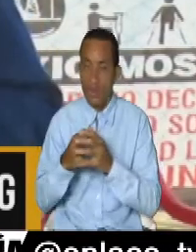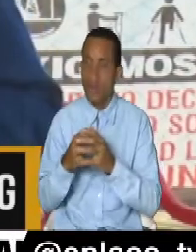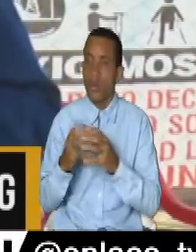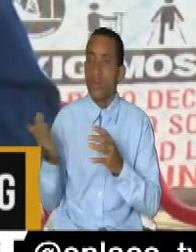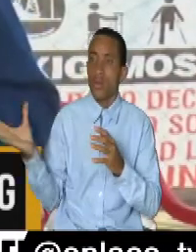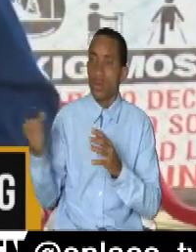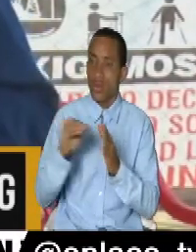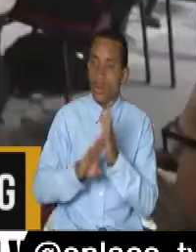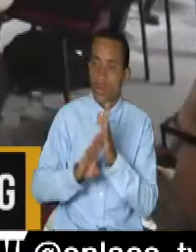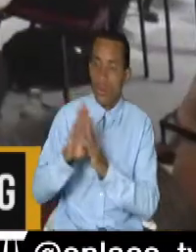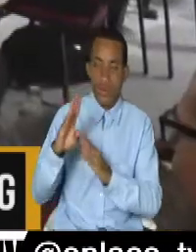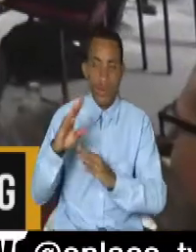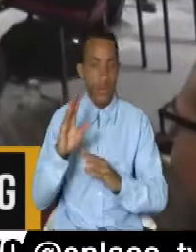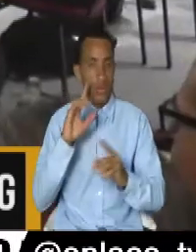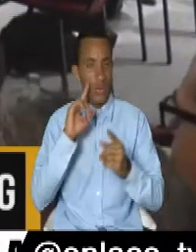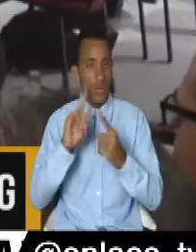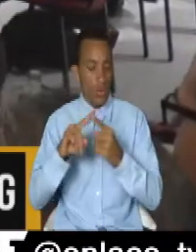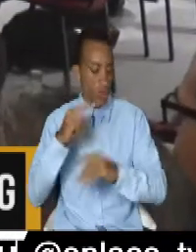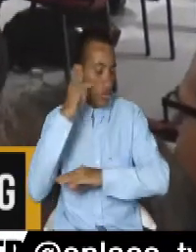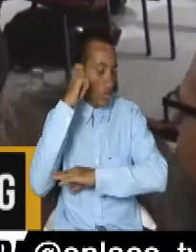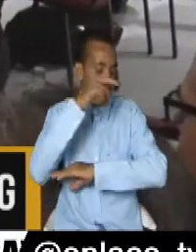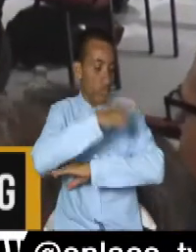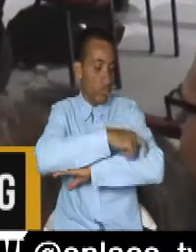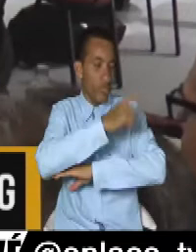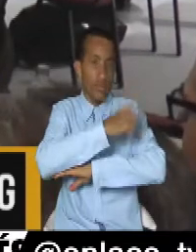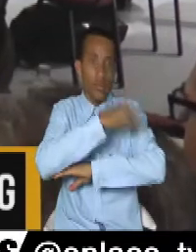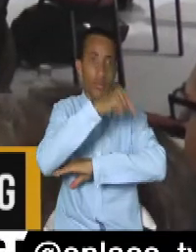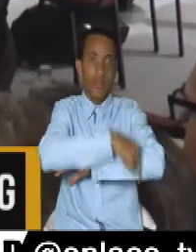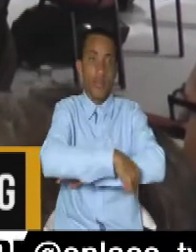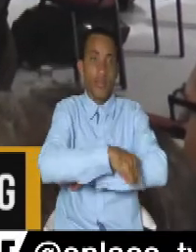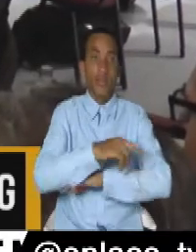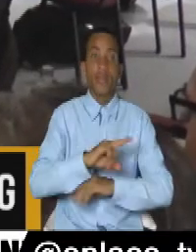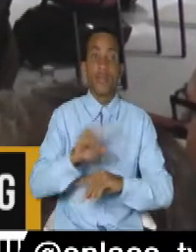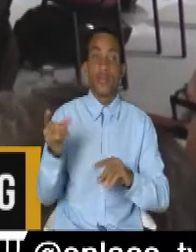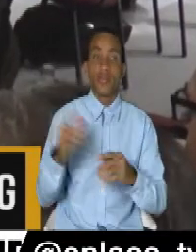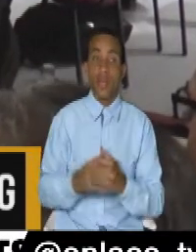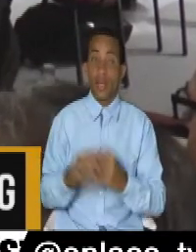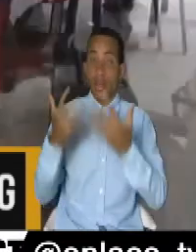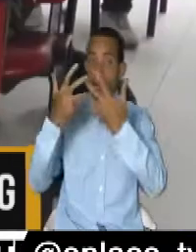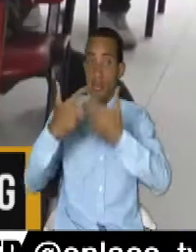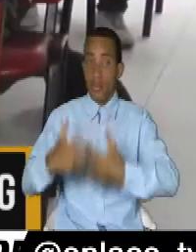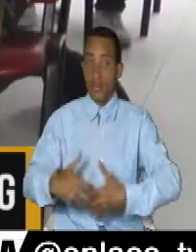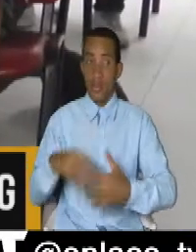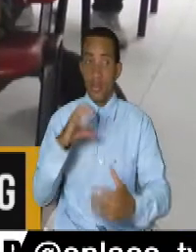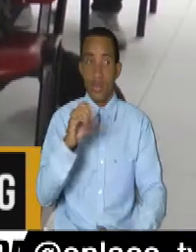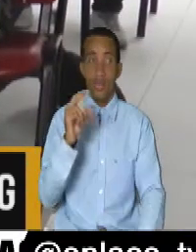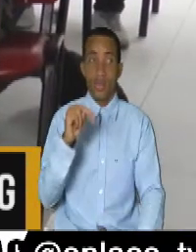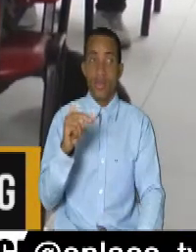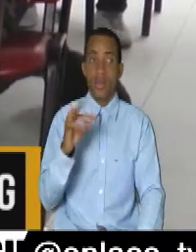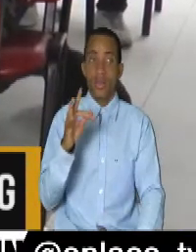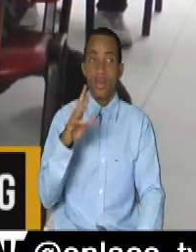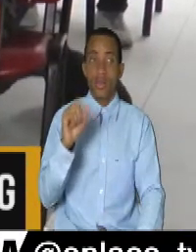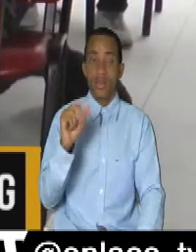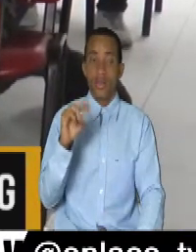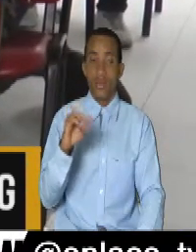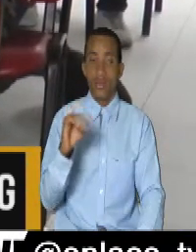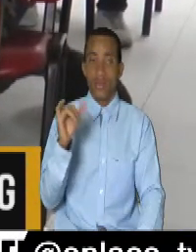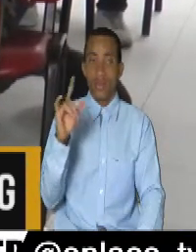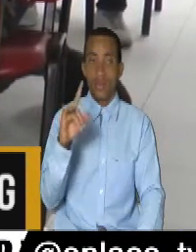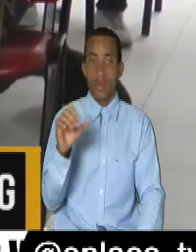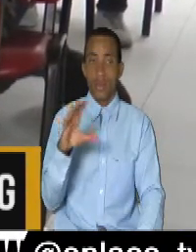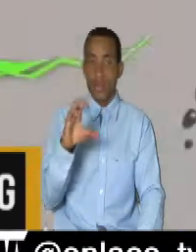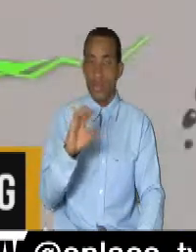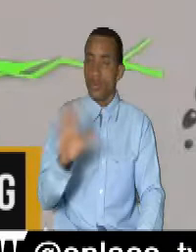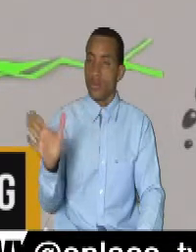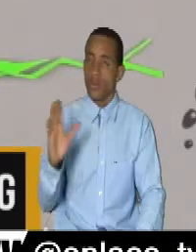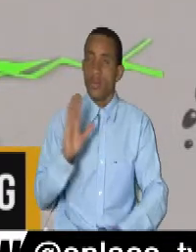partir de la explotación petrolera. Asegura Moisés Barón, presidente de Funtramiexco, que es importante para las comunidades conocer del beneficio y de las posibles